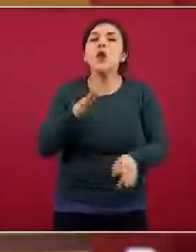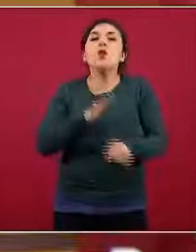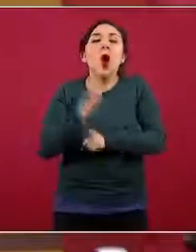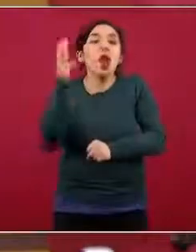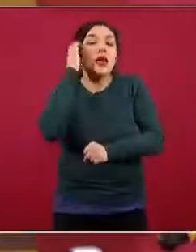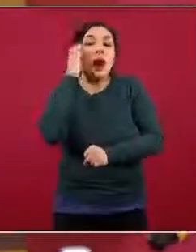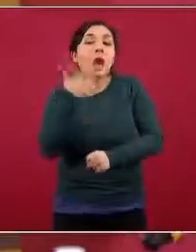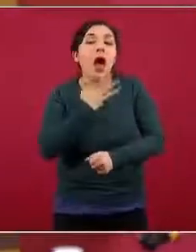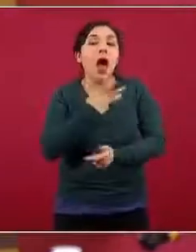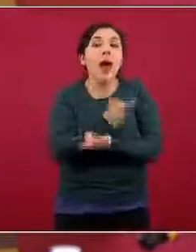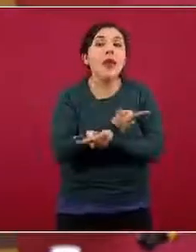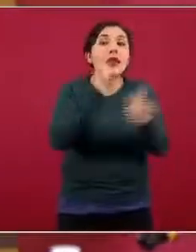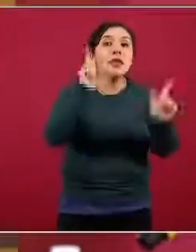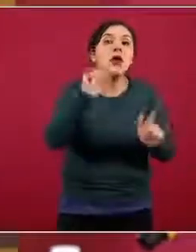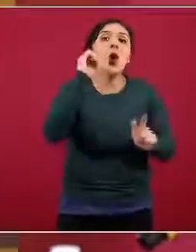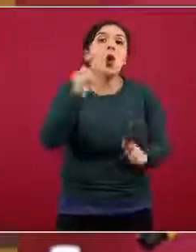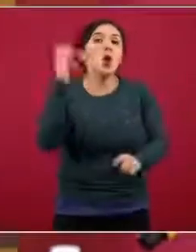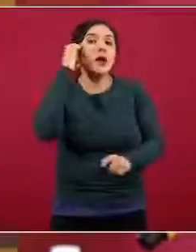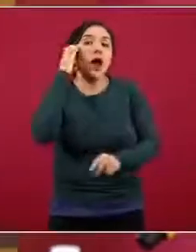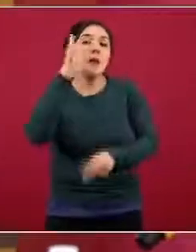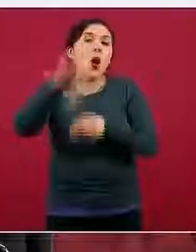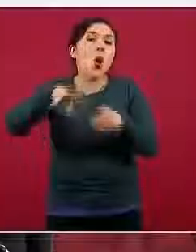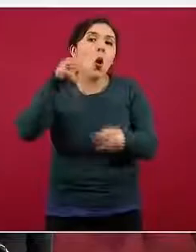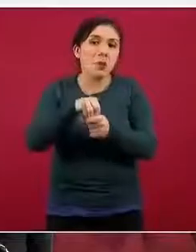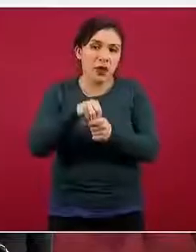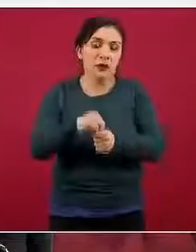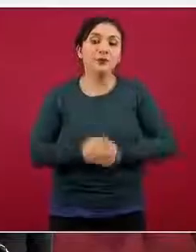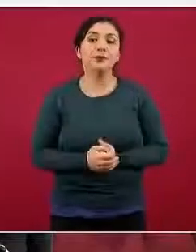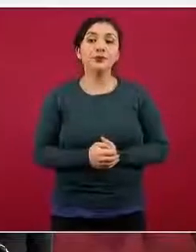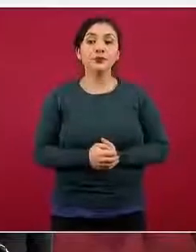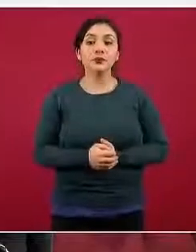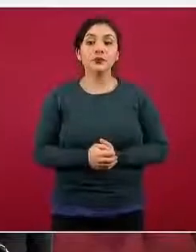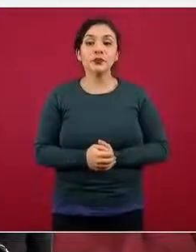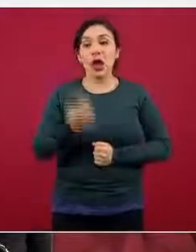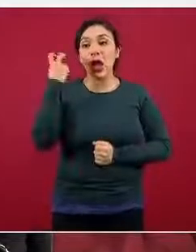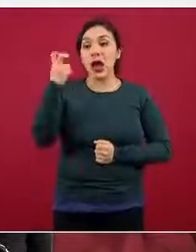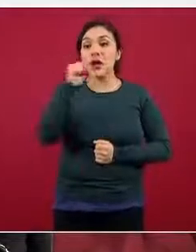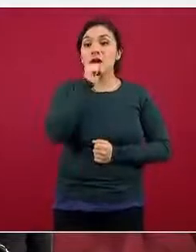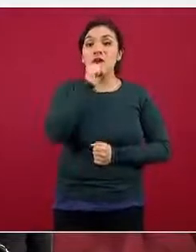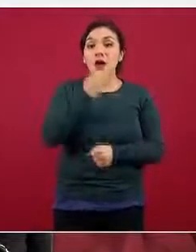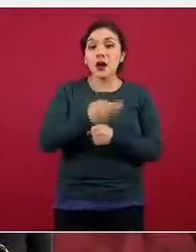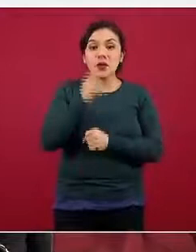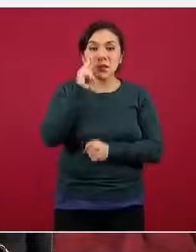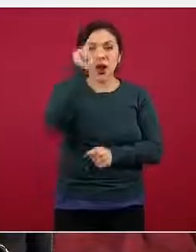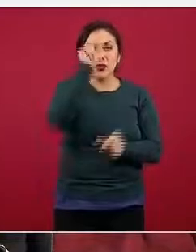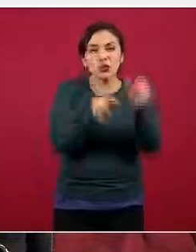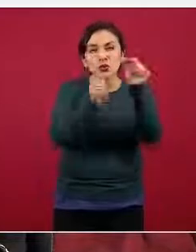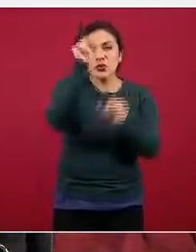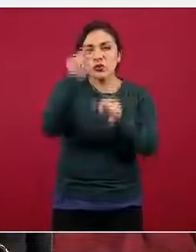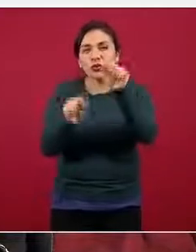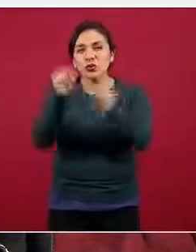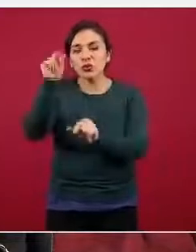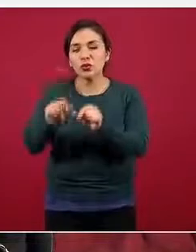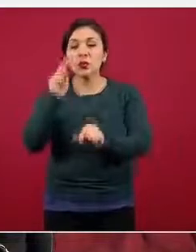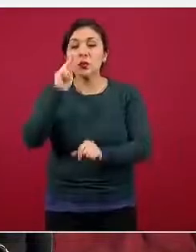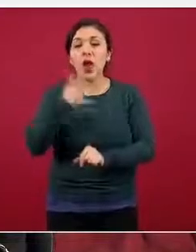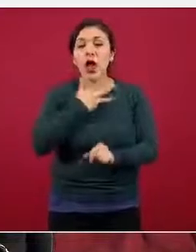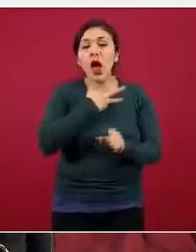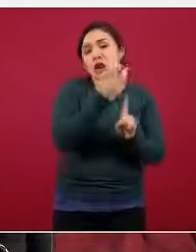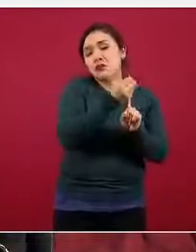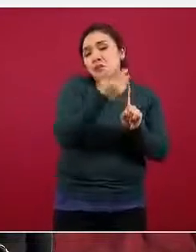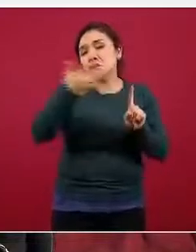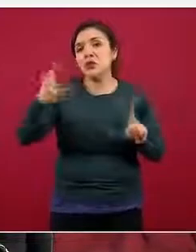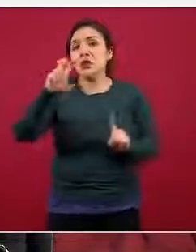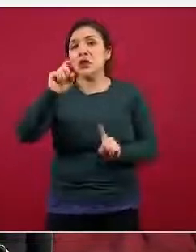camas disponibles y las camas totales. Así, en esta gráfica, por barras, tenemos las 32